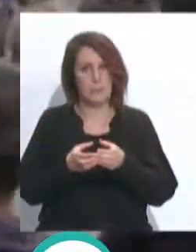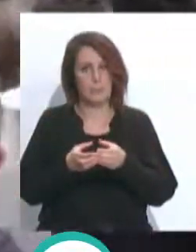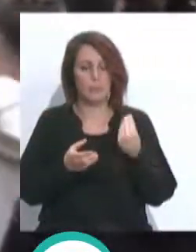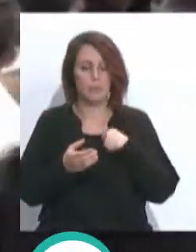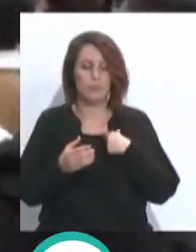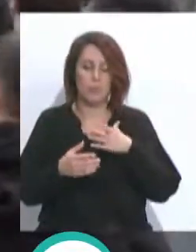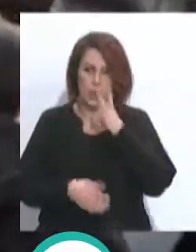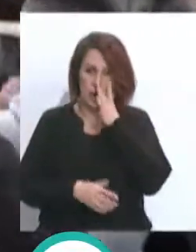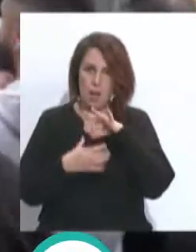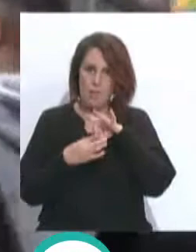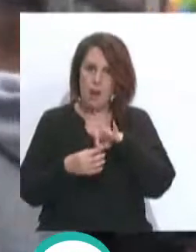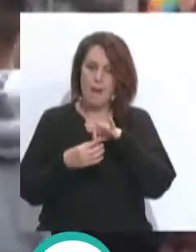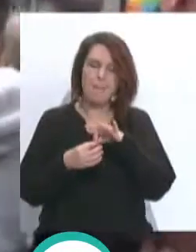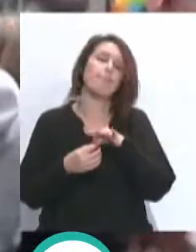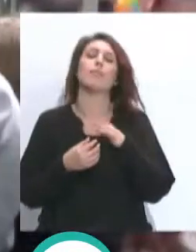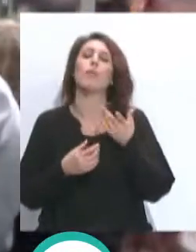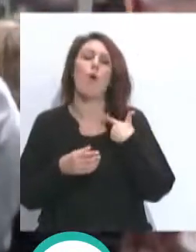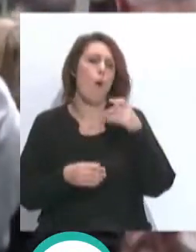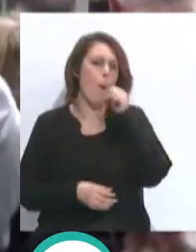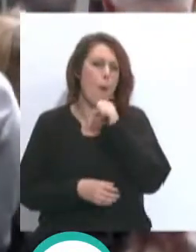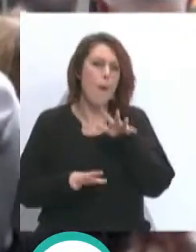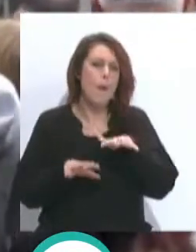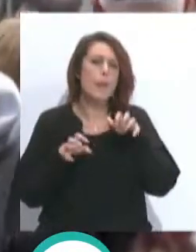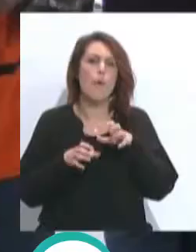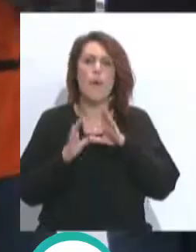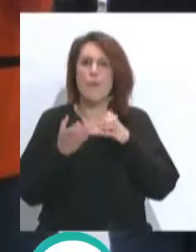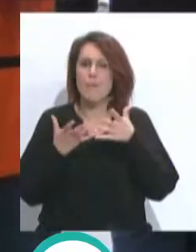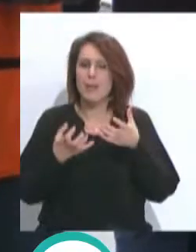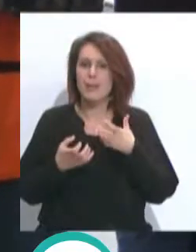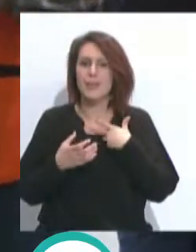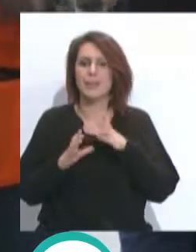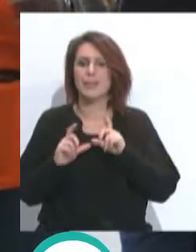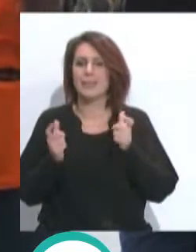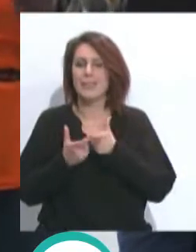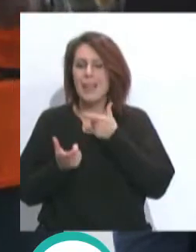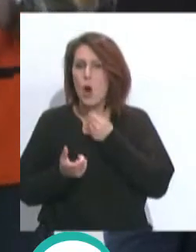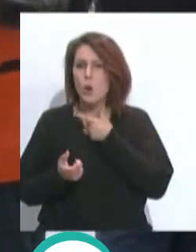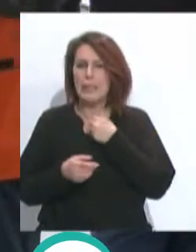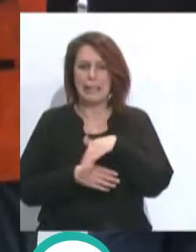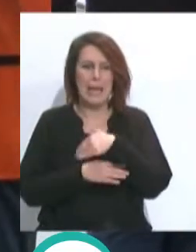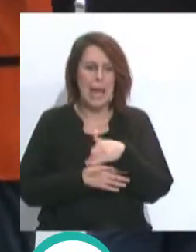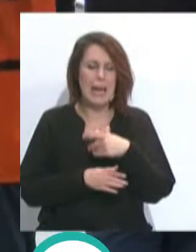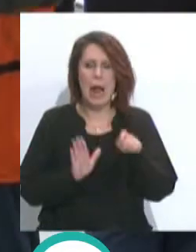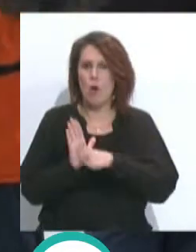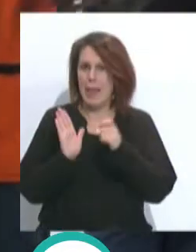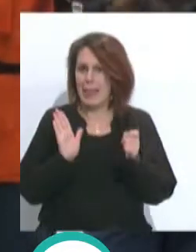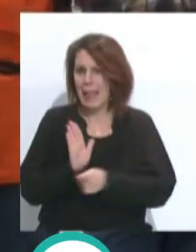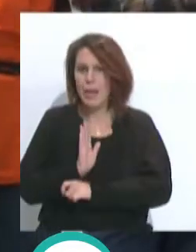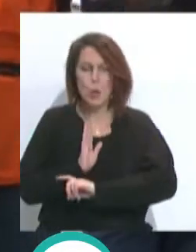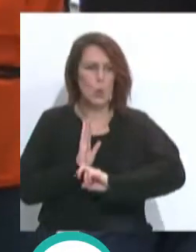del carnaval en todas sus facetas, de coros, comparsas, chirigotas callejeras, los